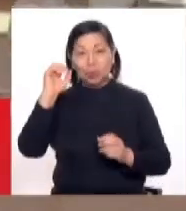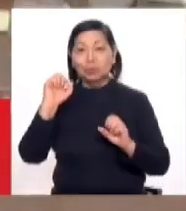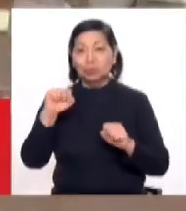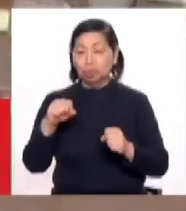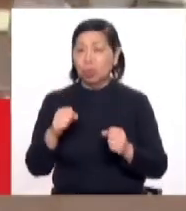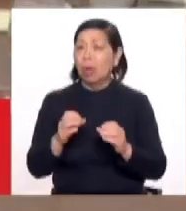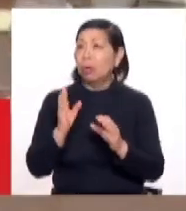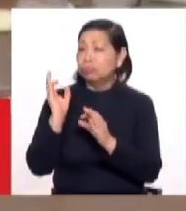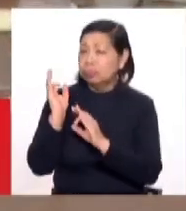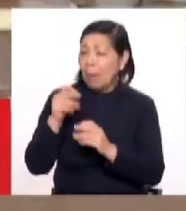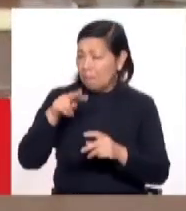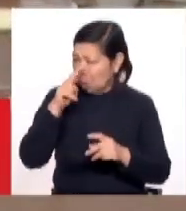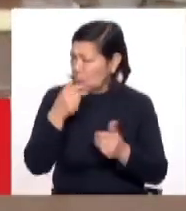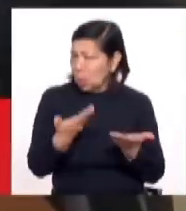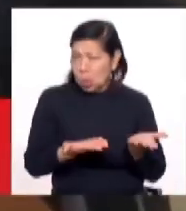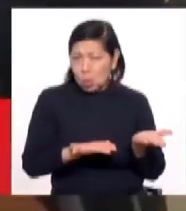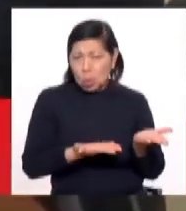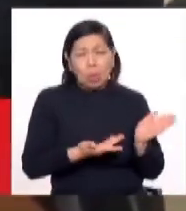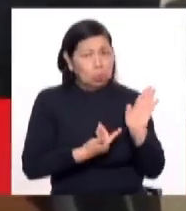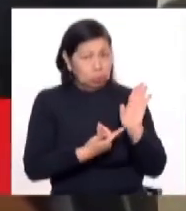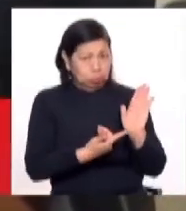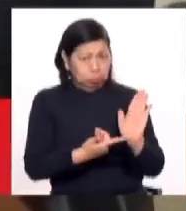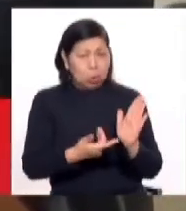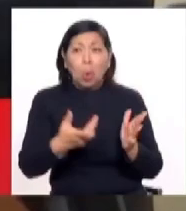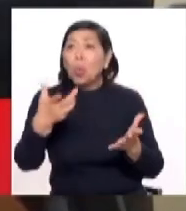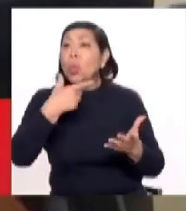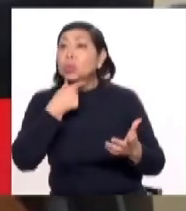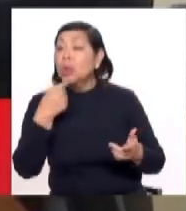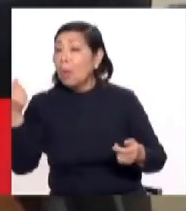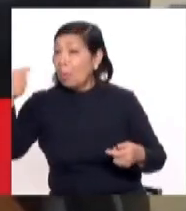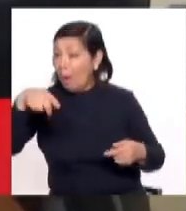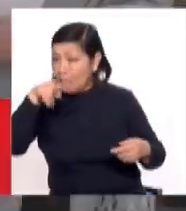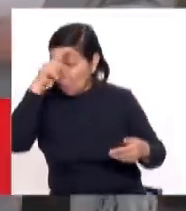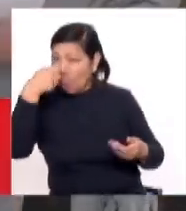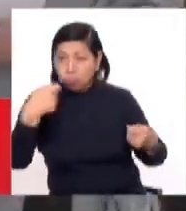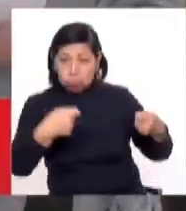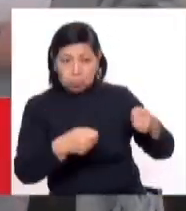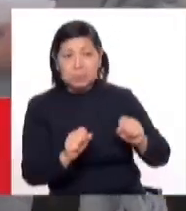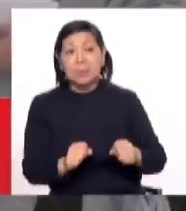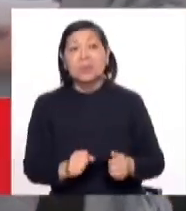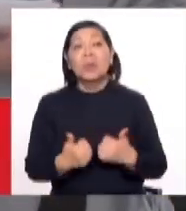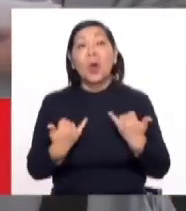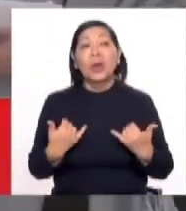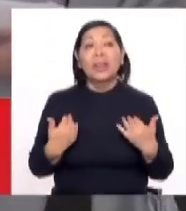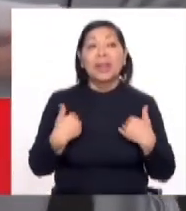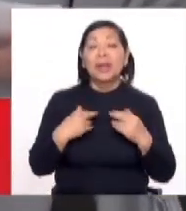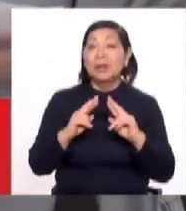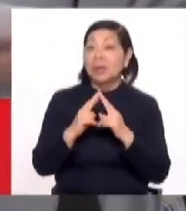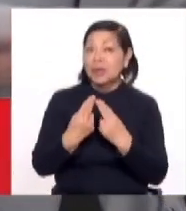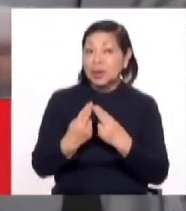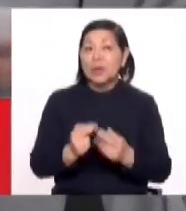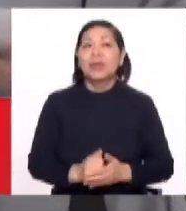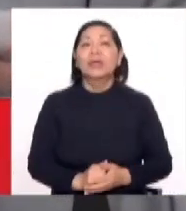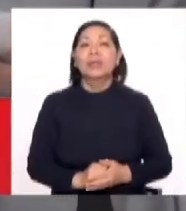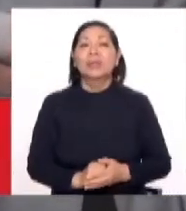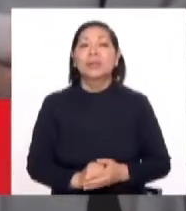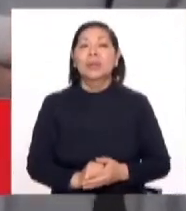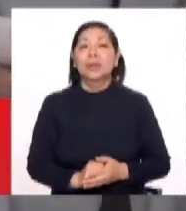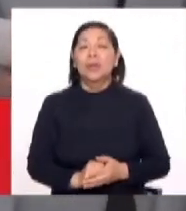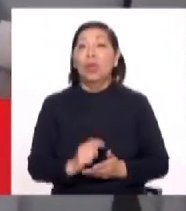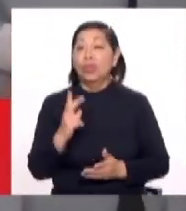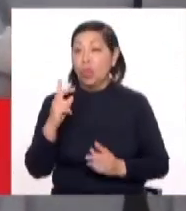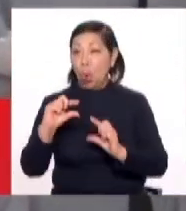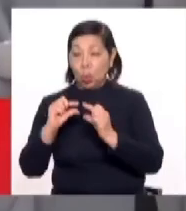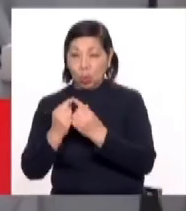sostuvo que el Perú en vitrina para las inversiones extranjeras que hoy hemos tenido reuniones en dos